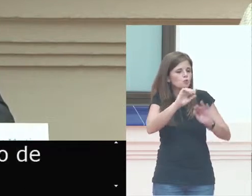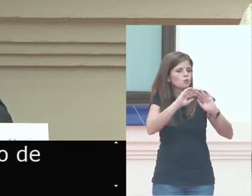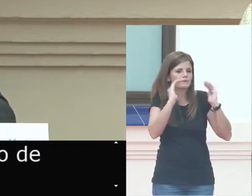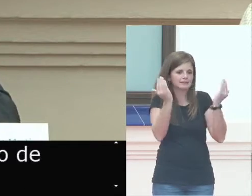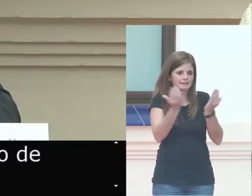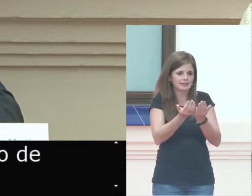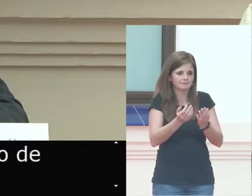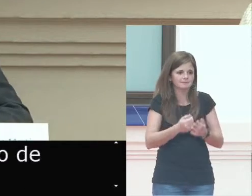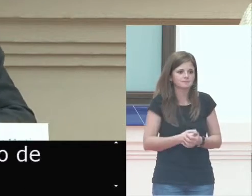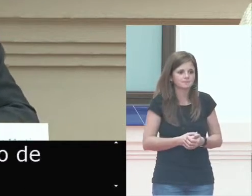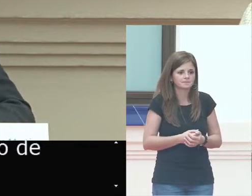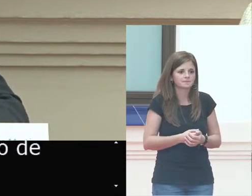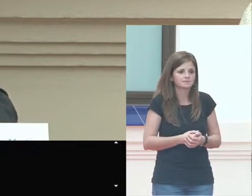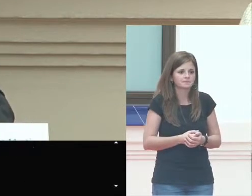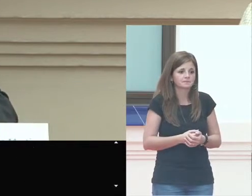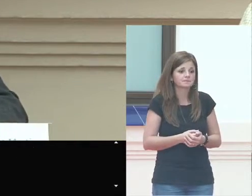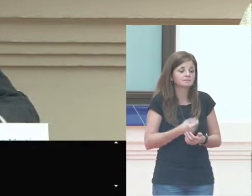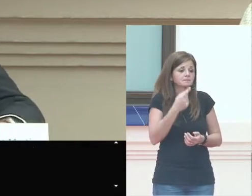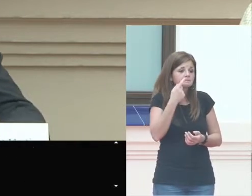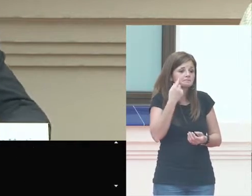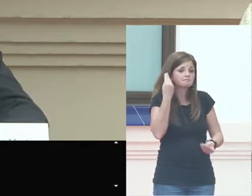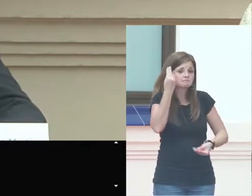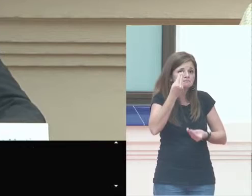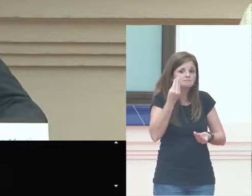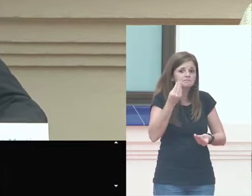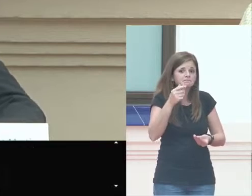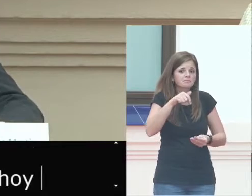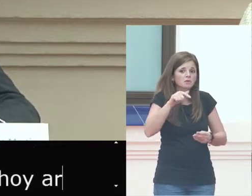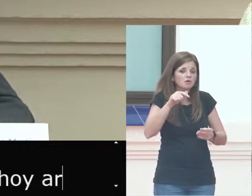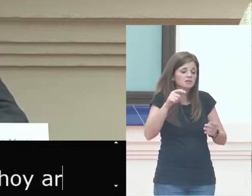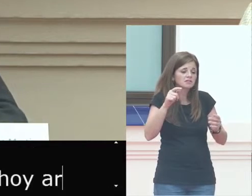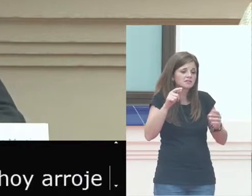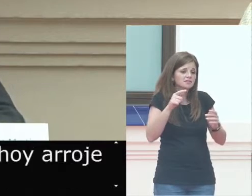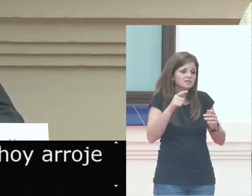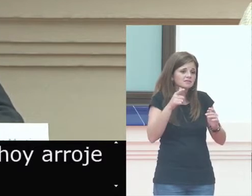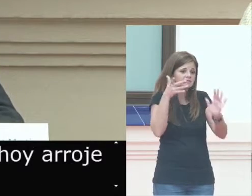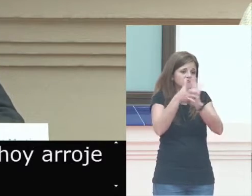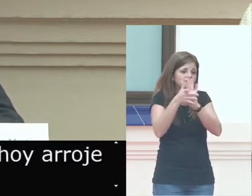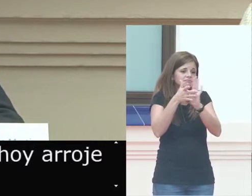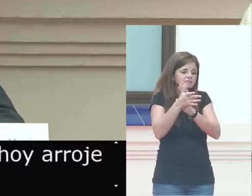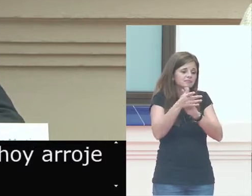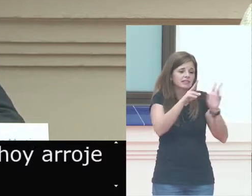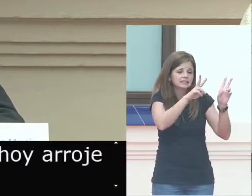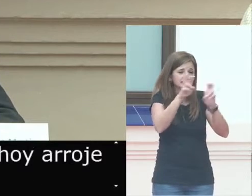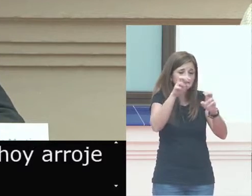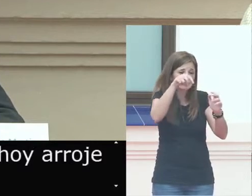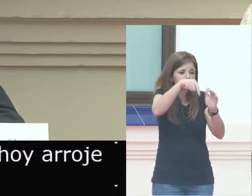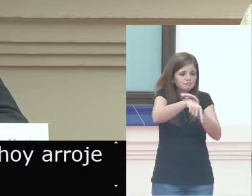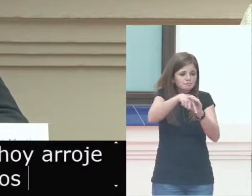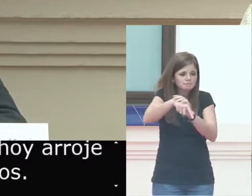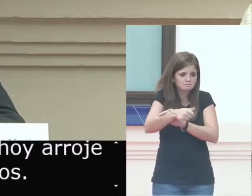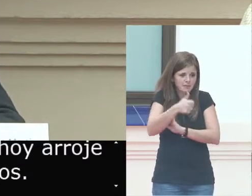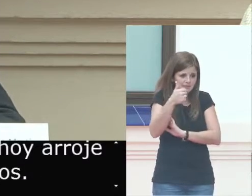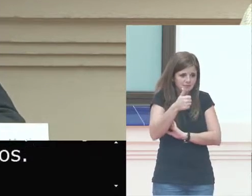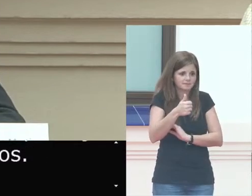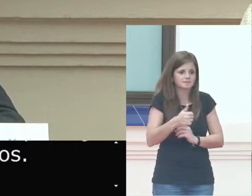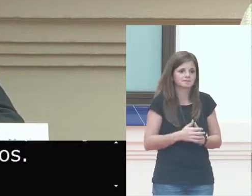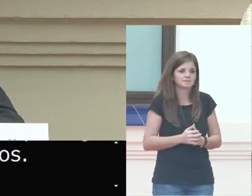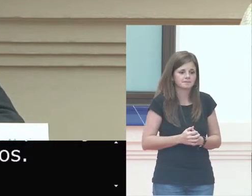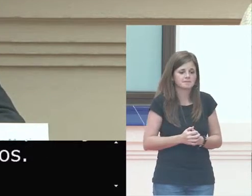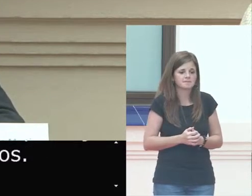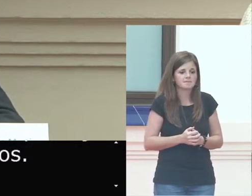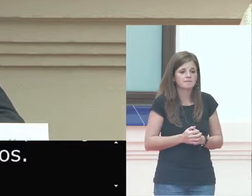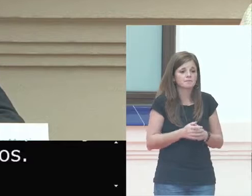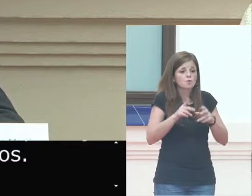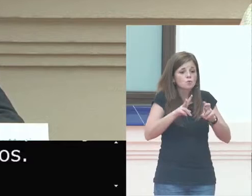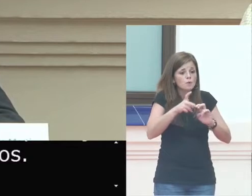espero que esta conversación de hoy arroje un poquito más de luz sobre estos asuntos. Entonces, la nueva